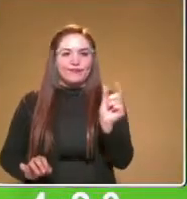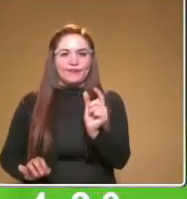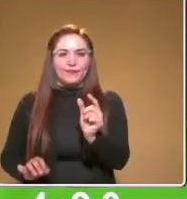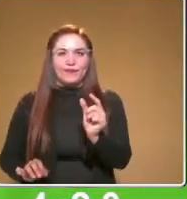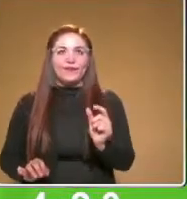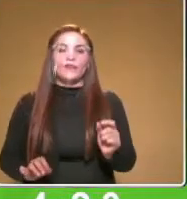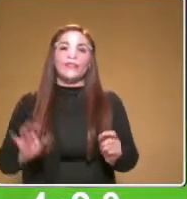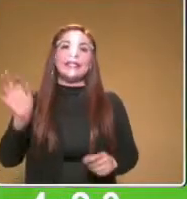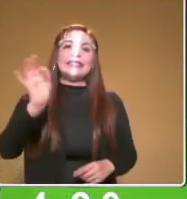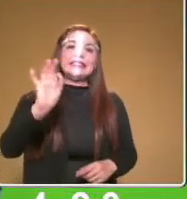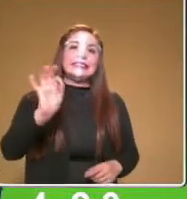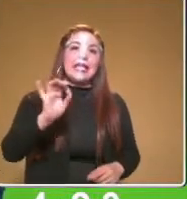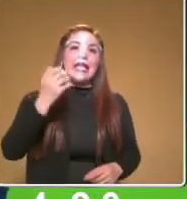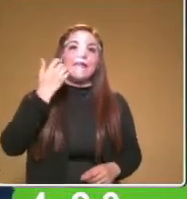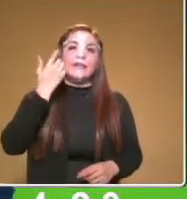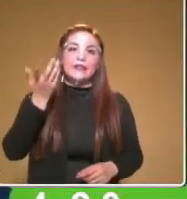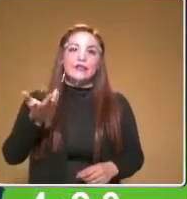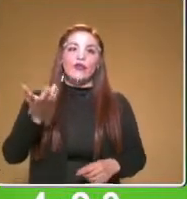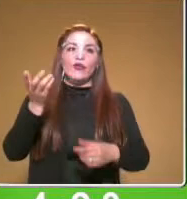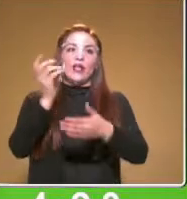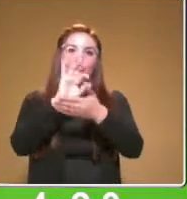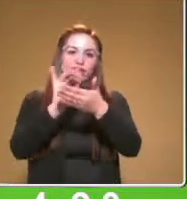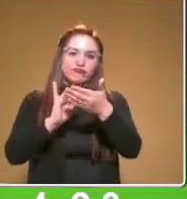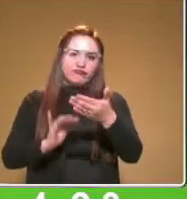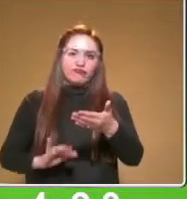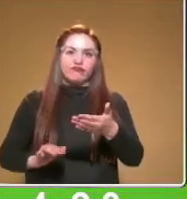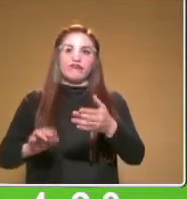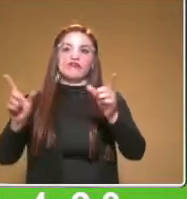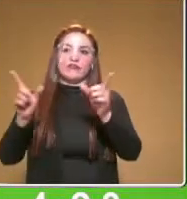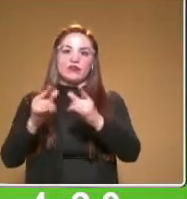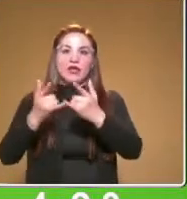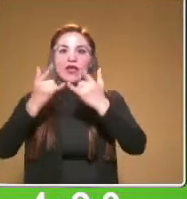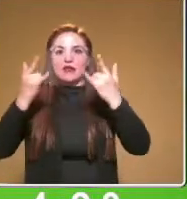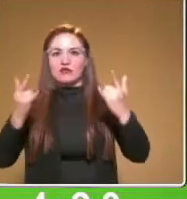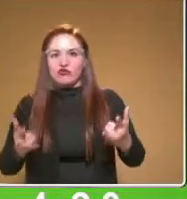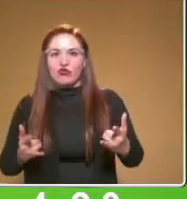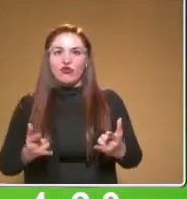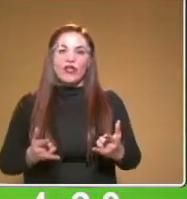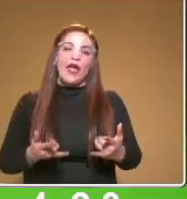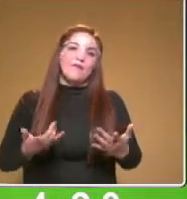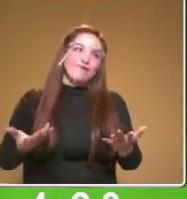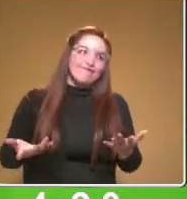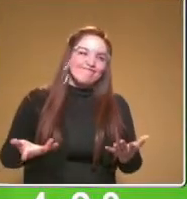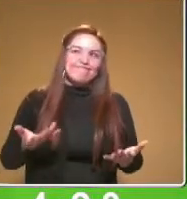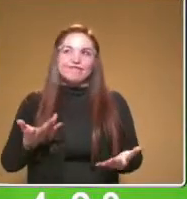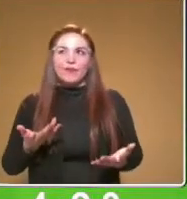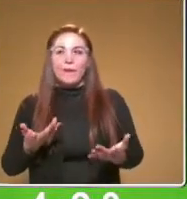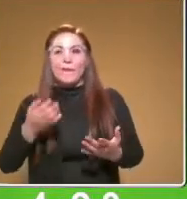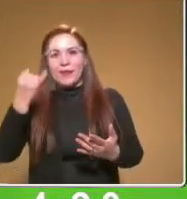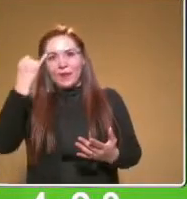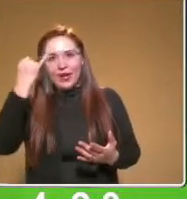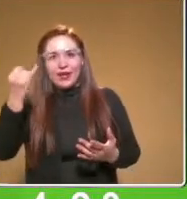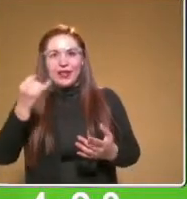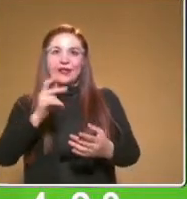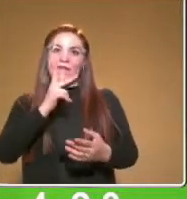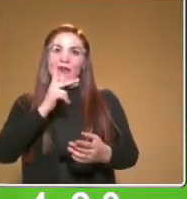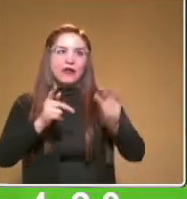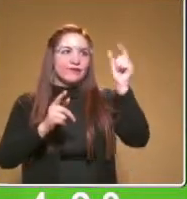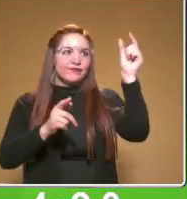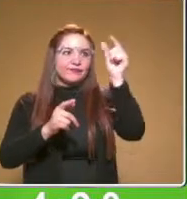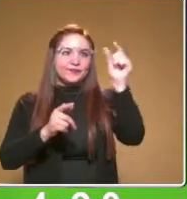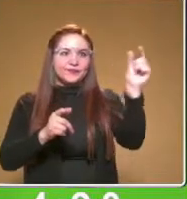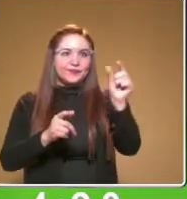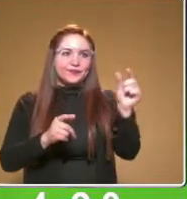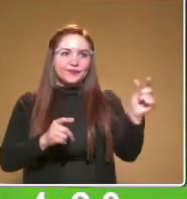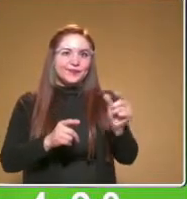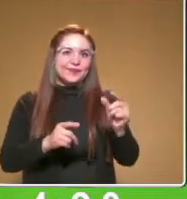quisiera hacer un resumen o presentar una exposición de un tema histórico, pues entonces como que imagínese poner puros conceptos. Toda la información, yo creo